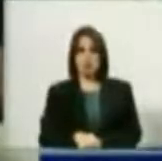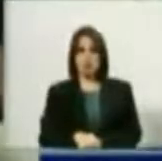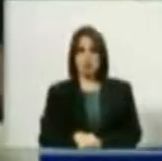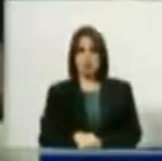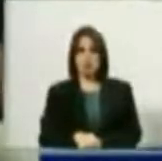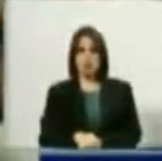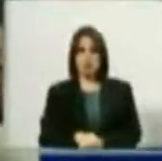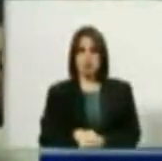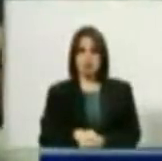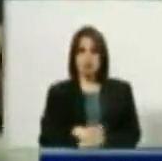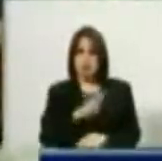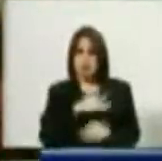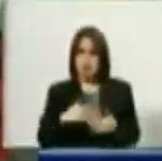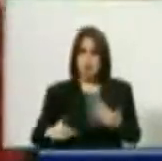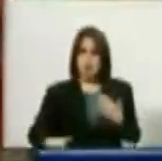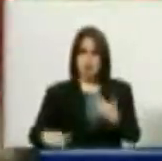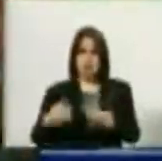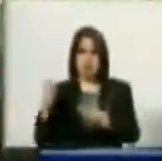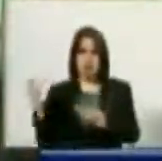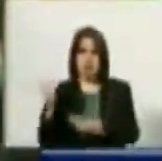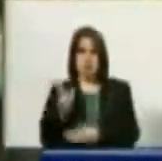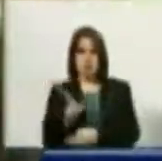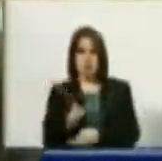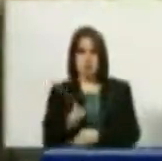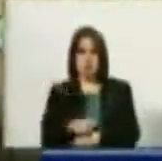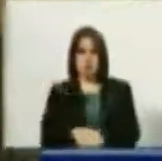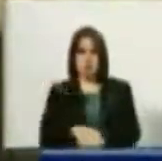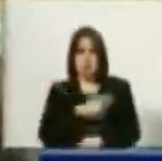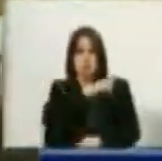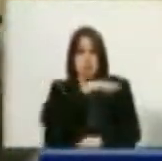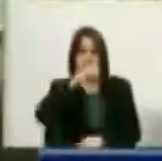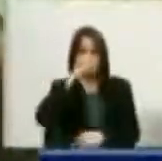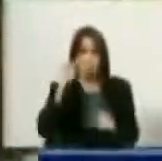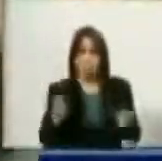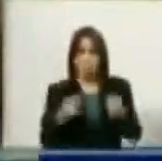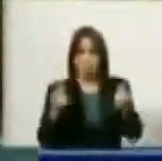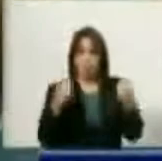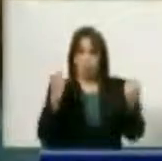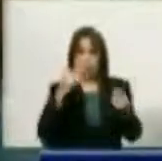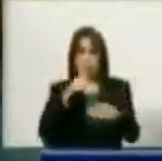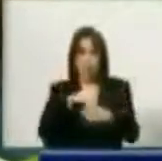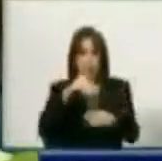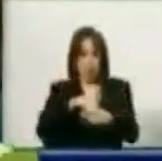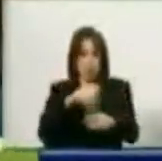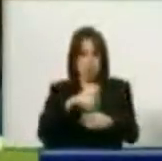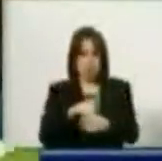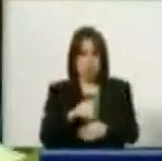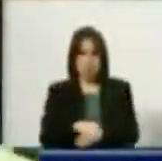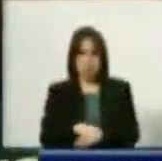organización del pesue y jefe del Comando de campaña y además gobernador de bolivariano